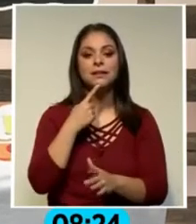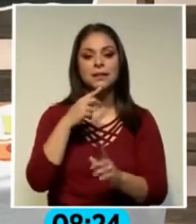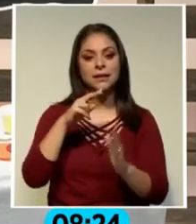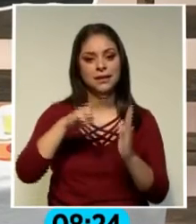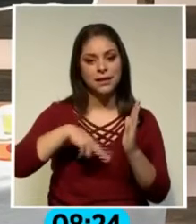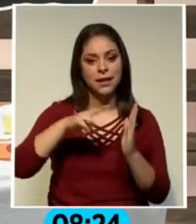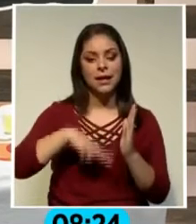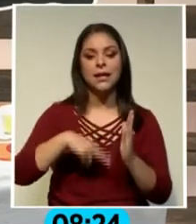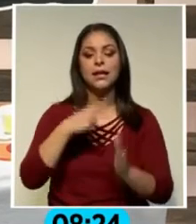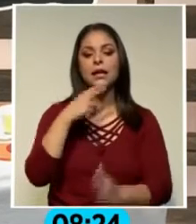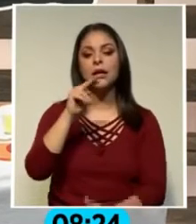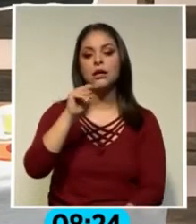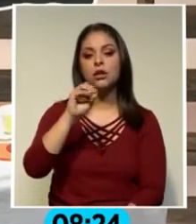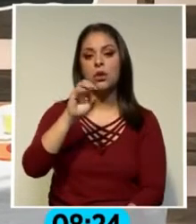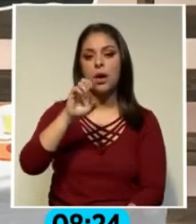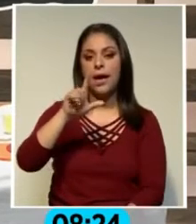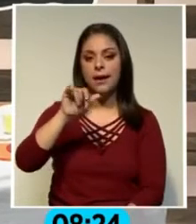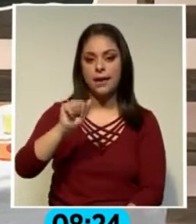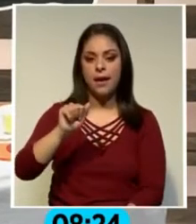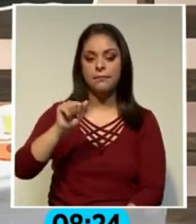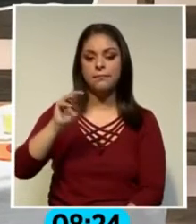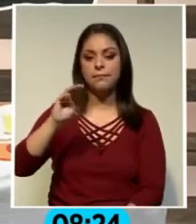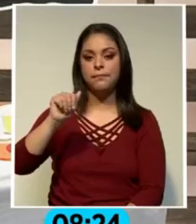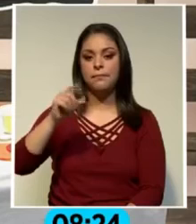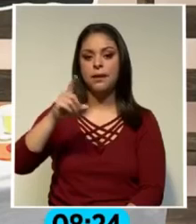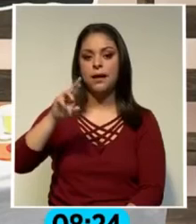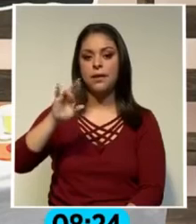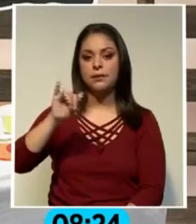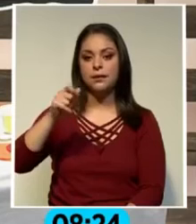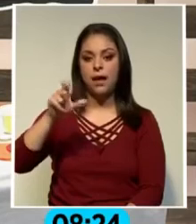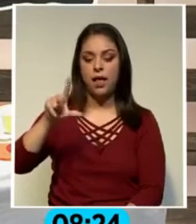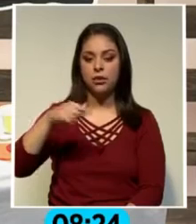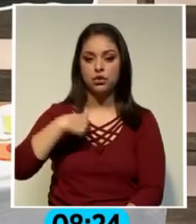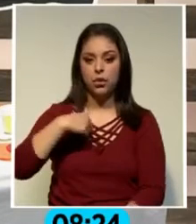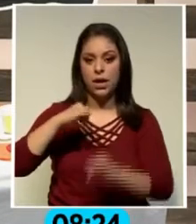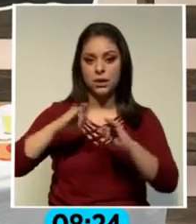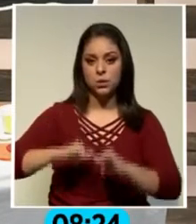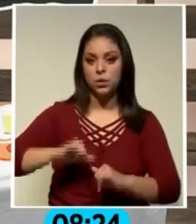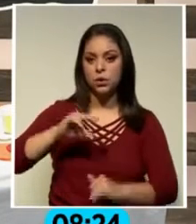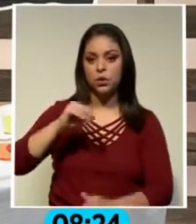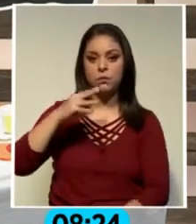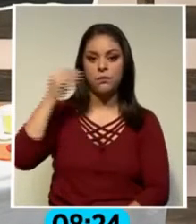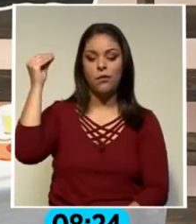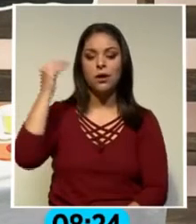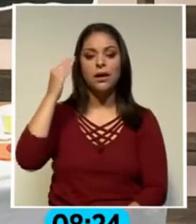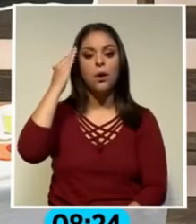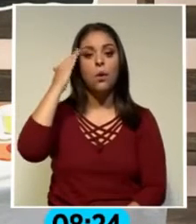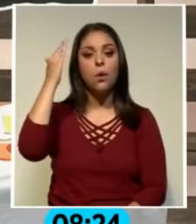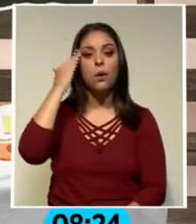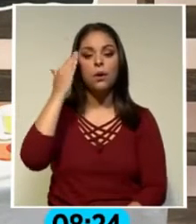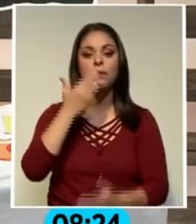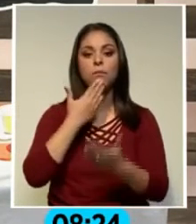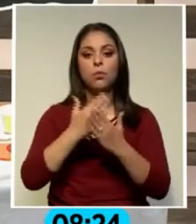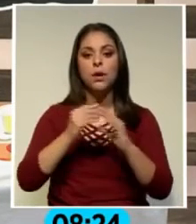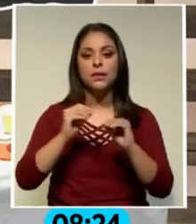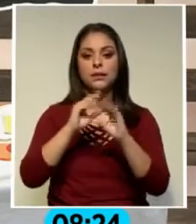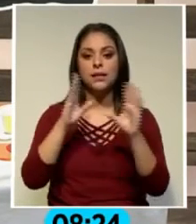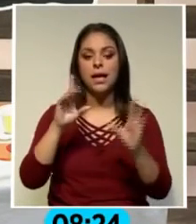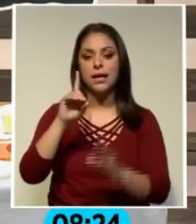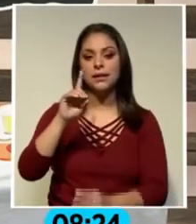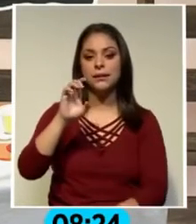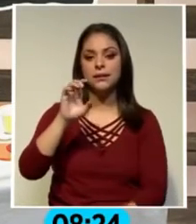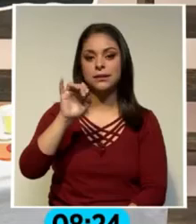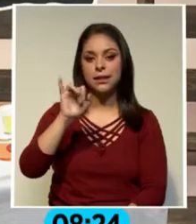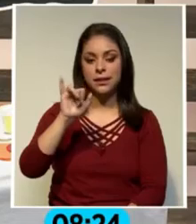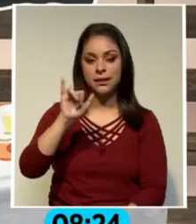Noelia Madrigal. Presente, aquí estoy y no me voy. Hola, hola, buen día, dice Deyer, presente.